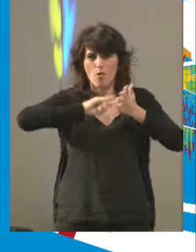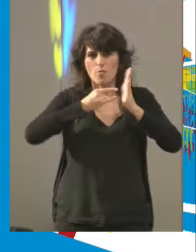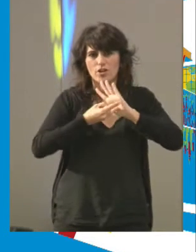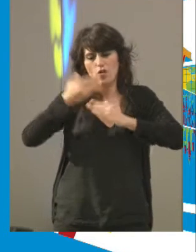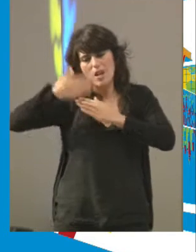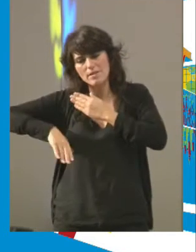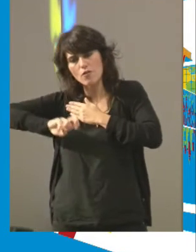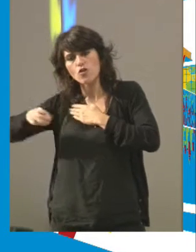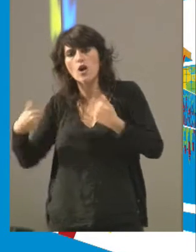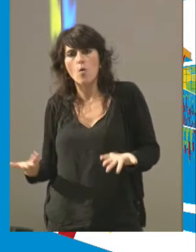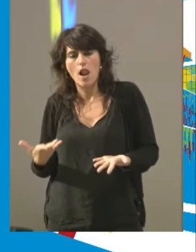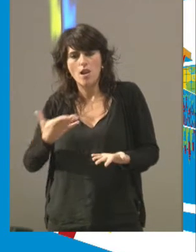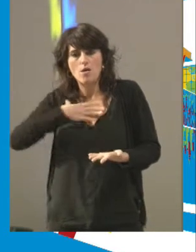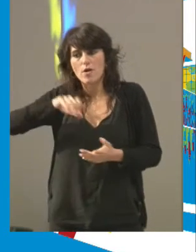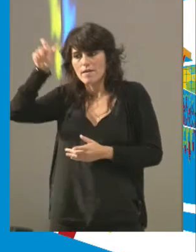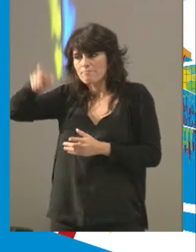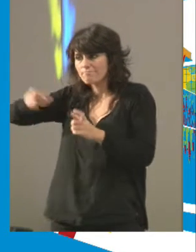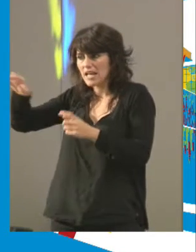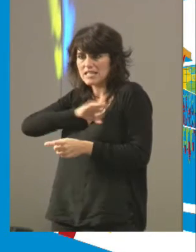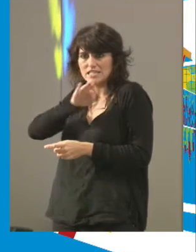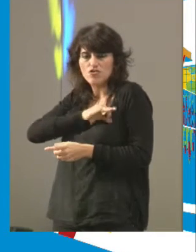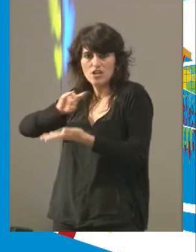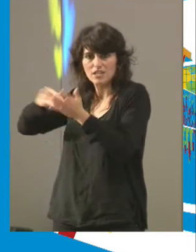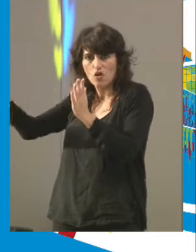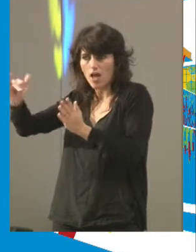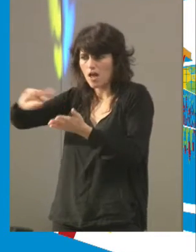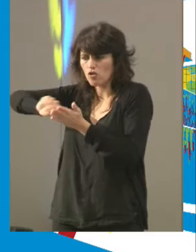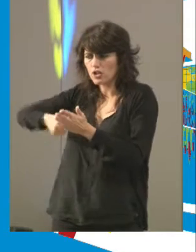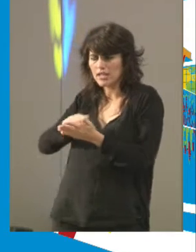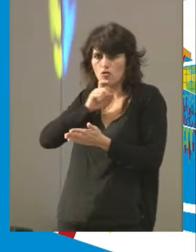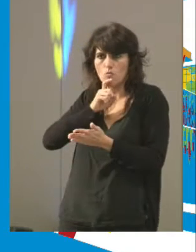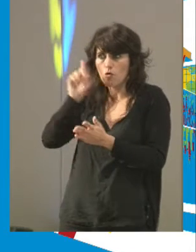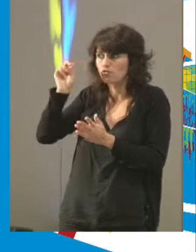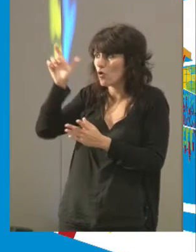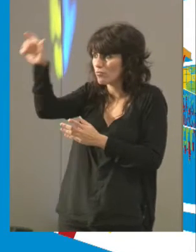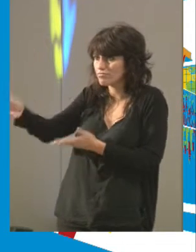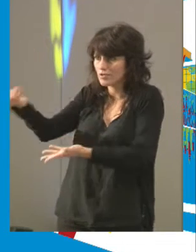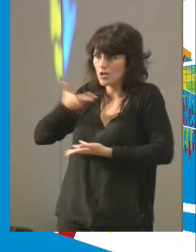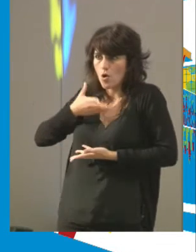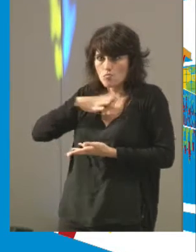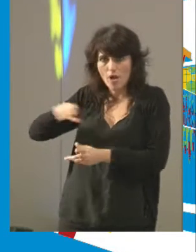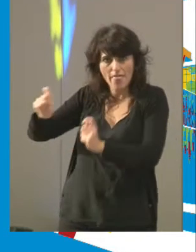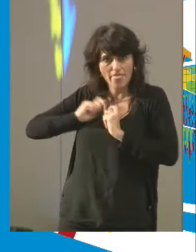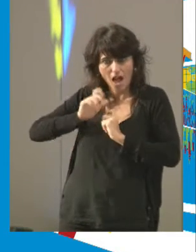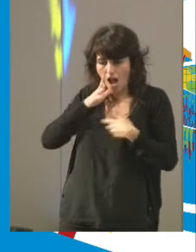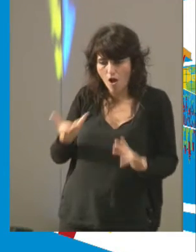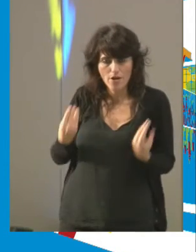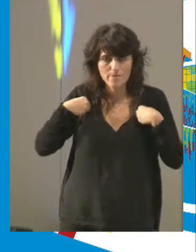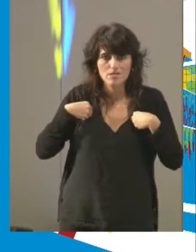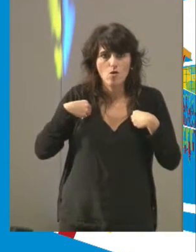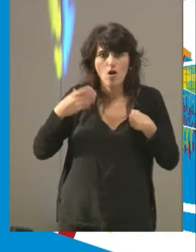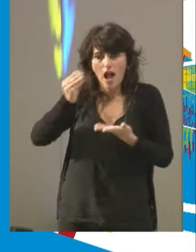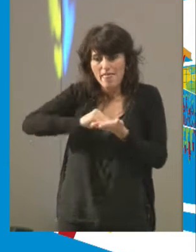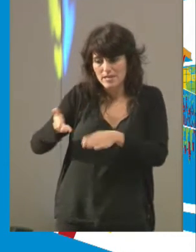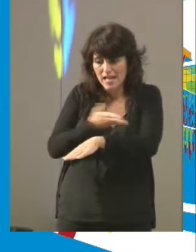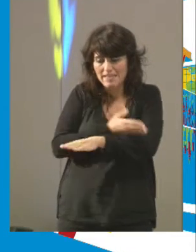era cómo podíamos contratar a unos señores que tenían una tecnología que solo ellos nos la podían proveer en este momento determinado en el que estábamos hablando, y en el que además habíamos hecho un